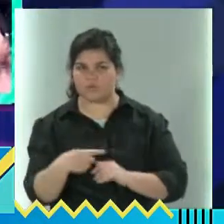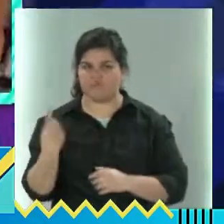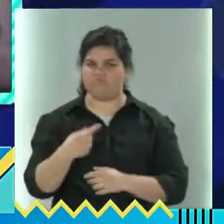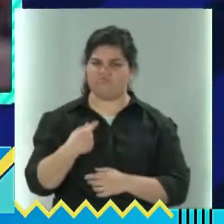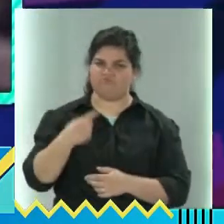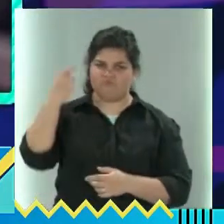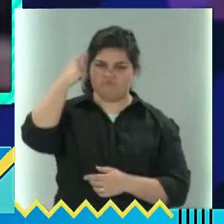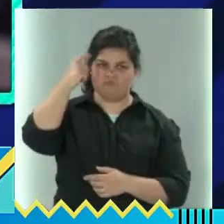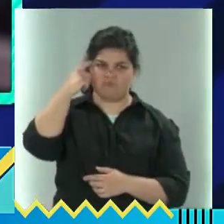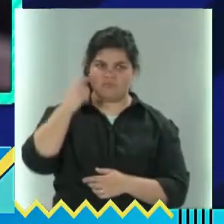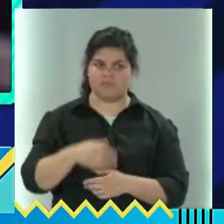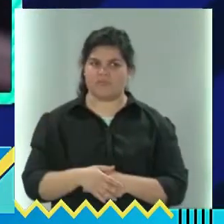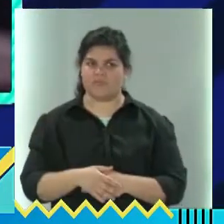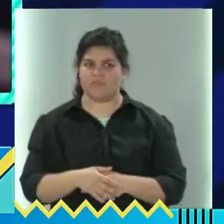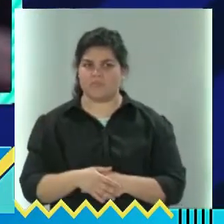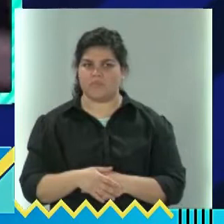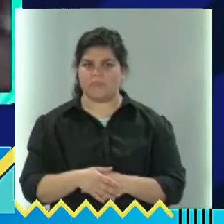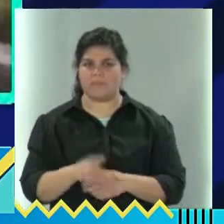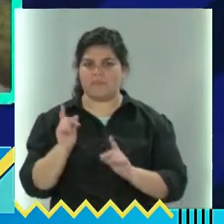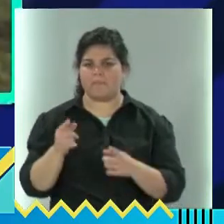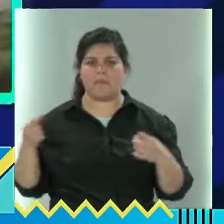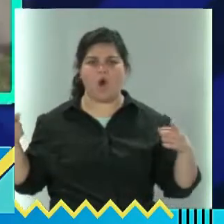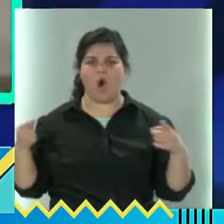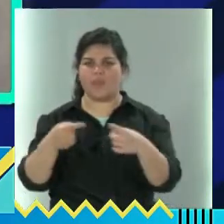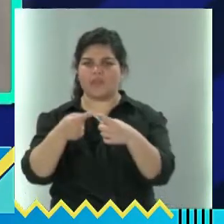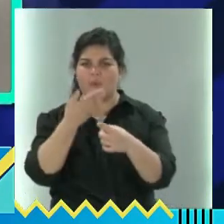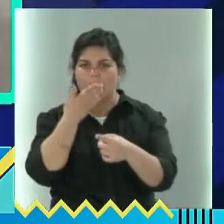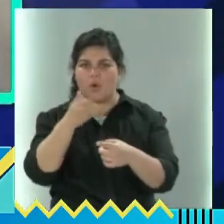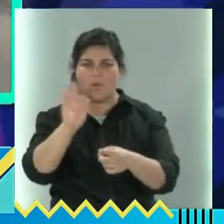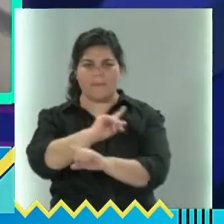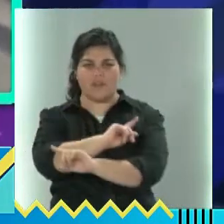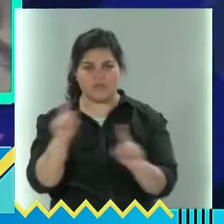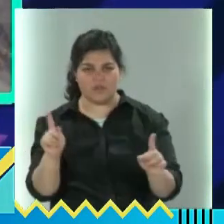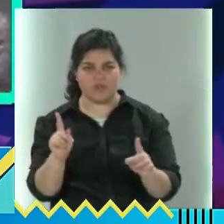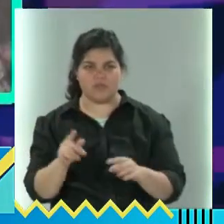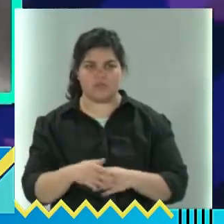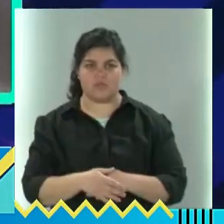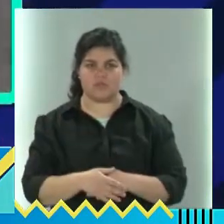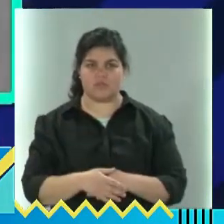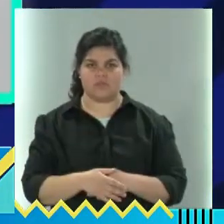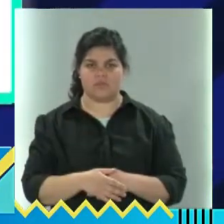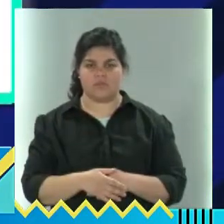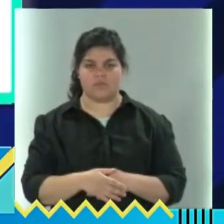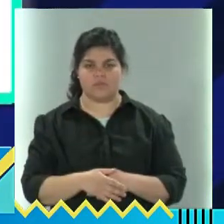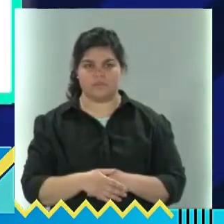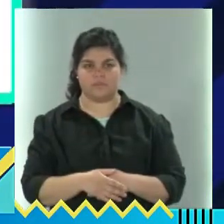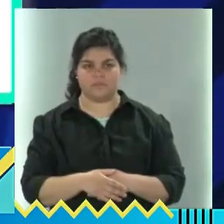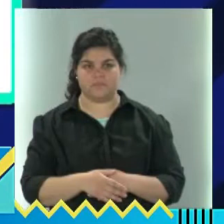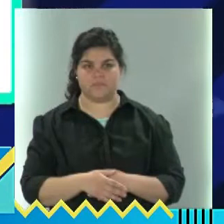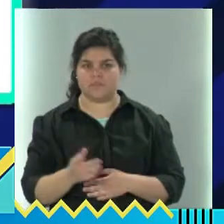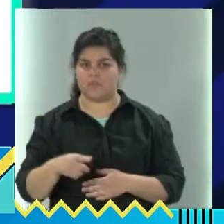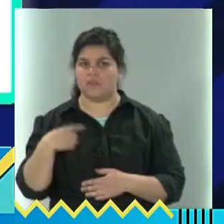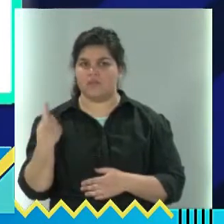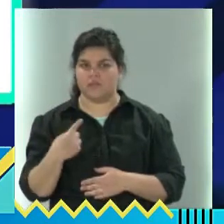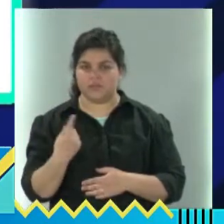condicen con el espíritu mismo, para nuestro entender, para lo que es una contravención. De ninguna manera creemos